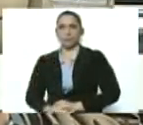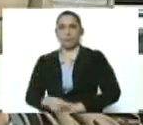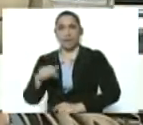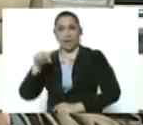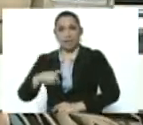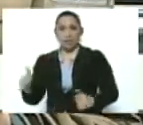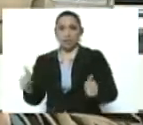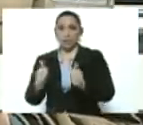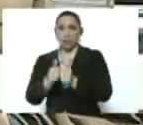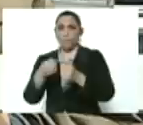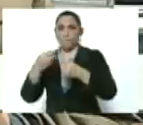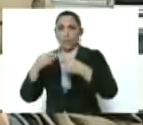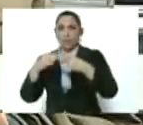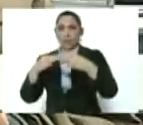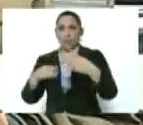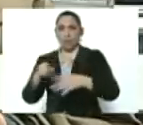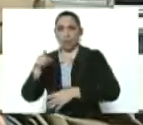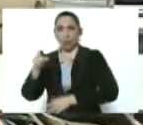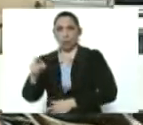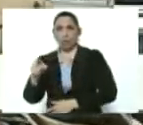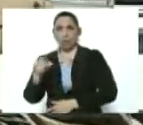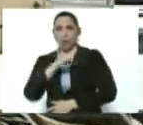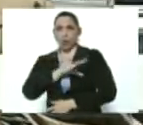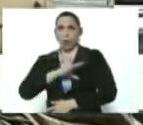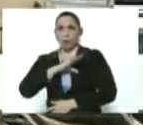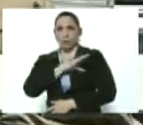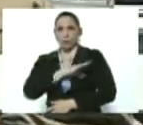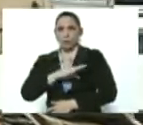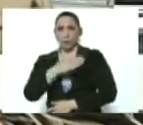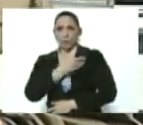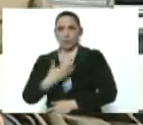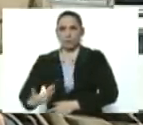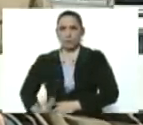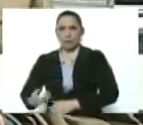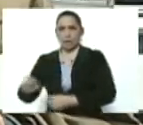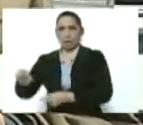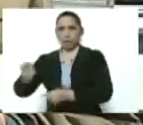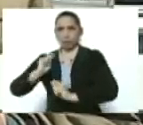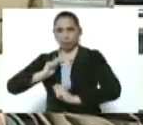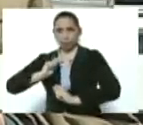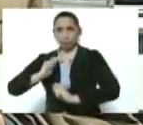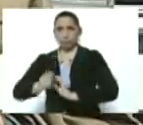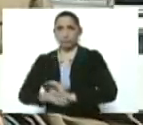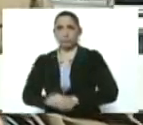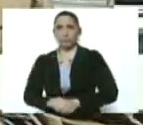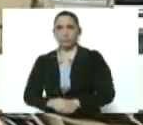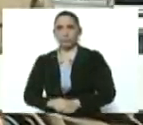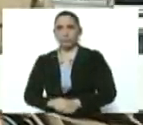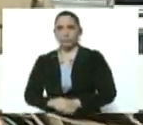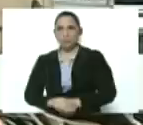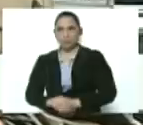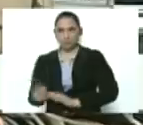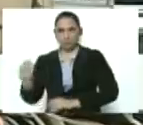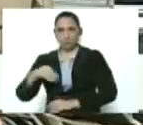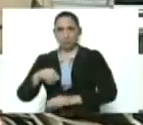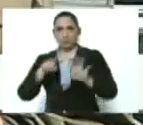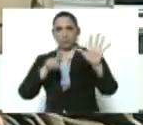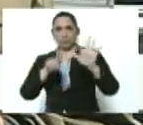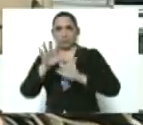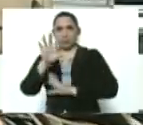este material que usted ha traer la comisión presidencial nos ha entregado y que además de 650